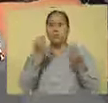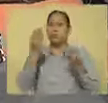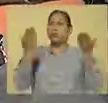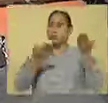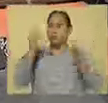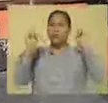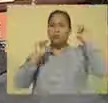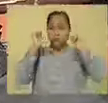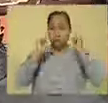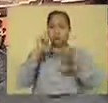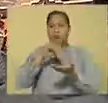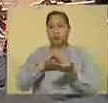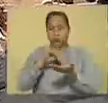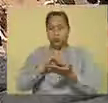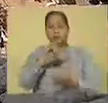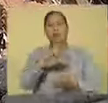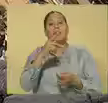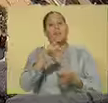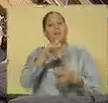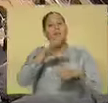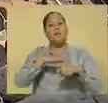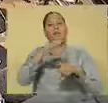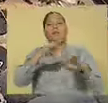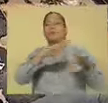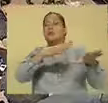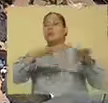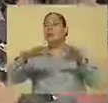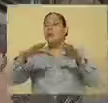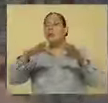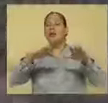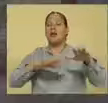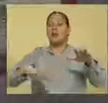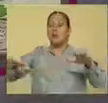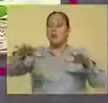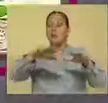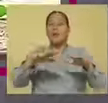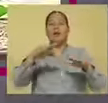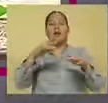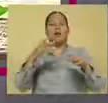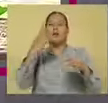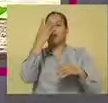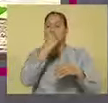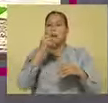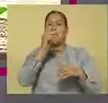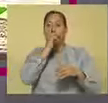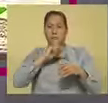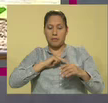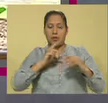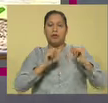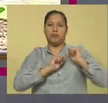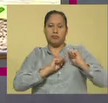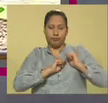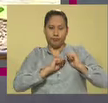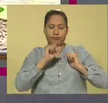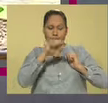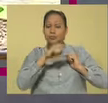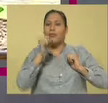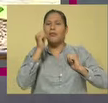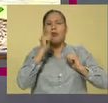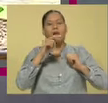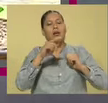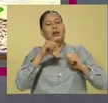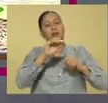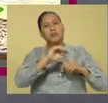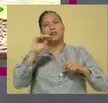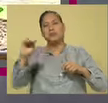turismo, pero sobre todo es la bahía, el mar, que es una belleza. Mi papá era militar y lo